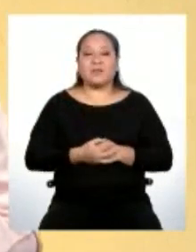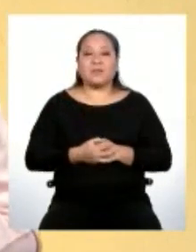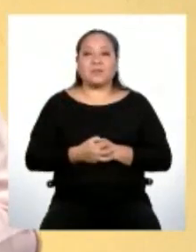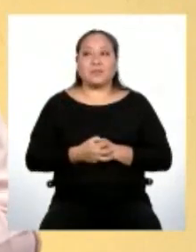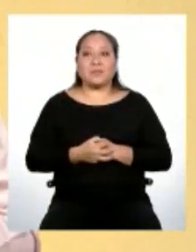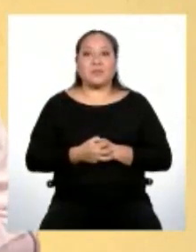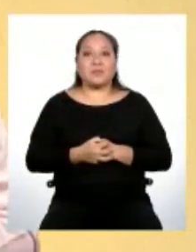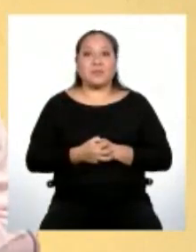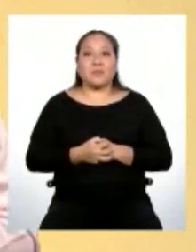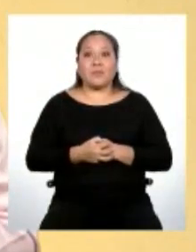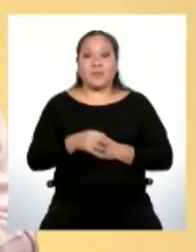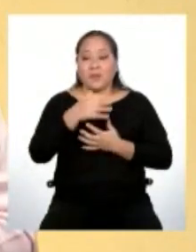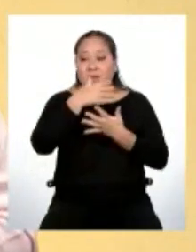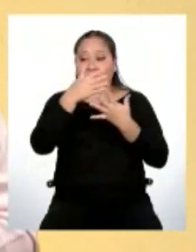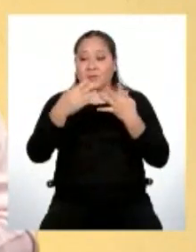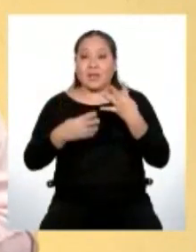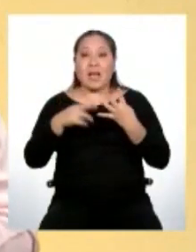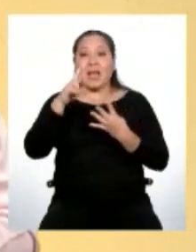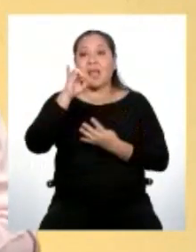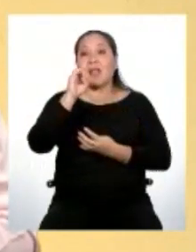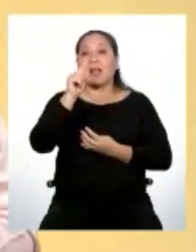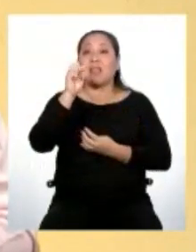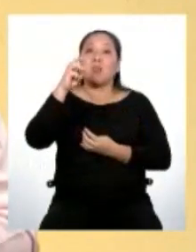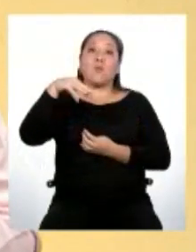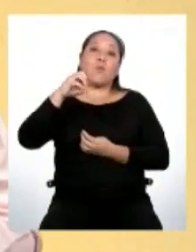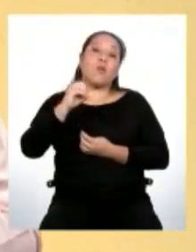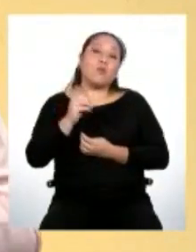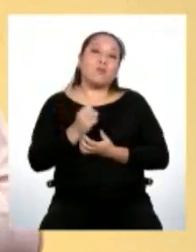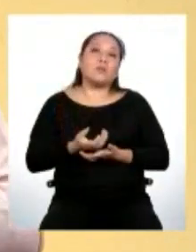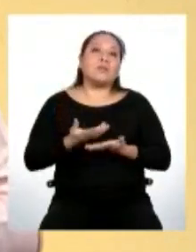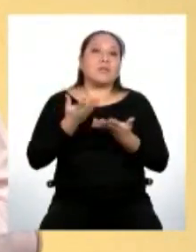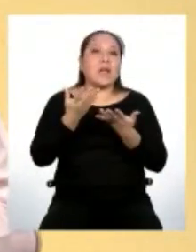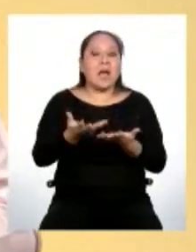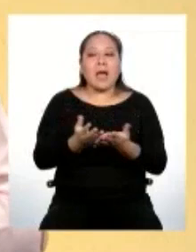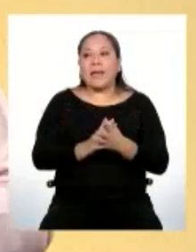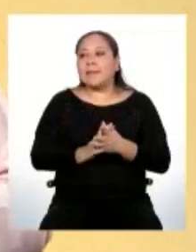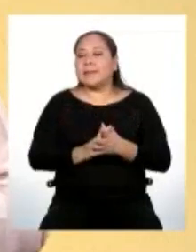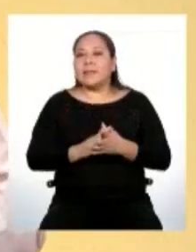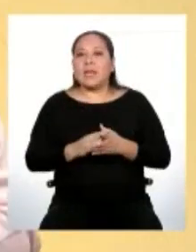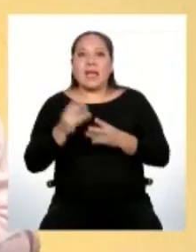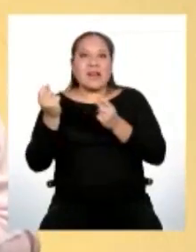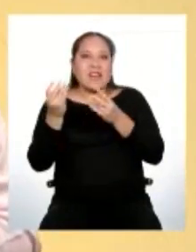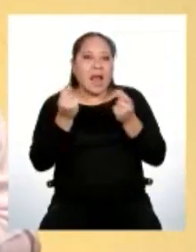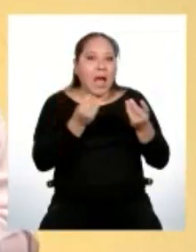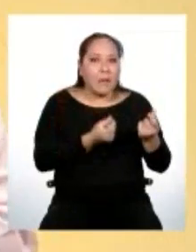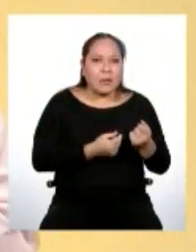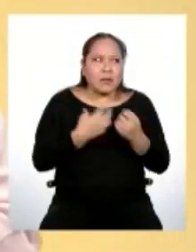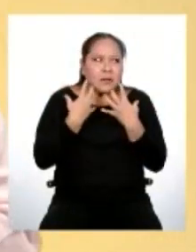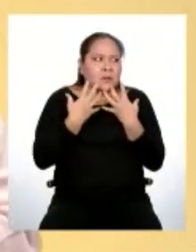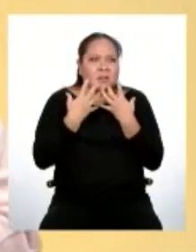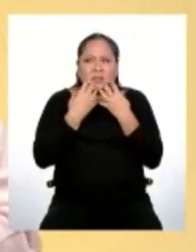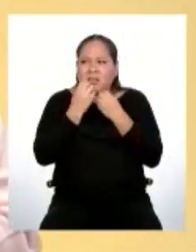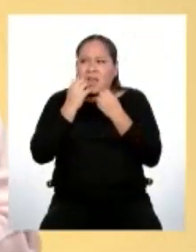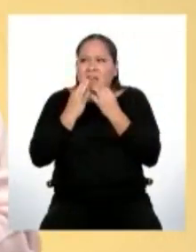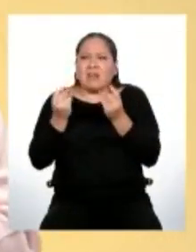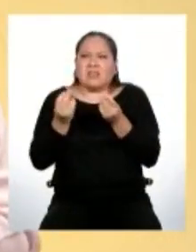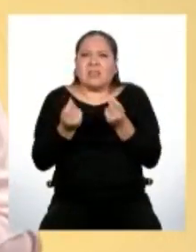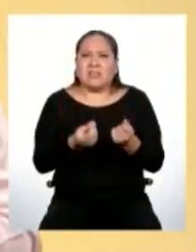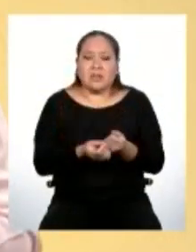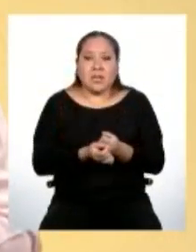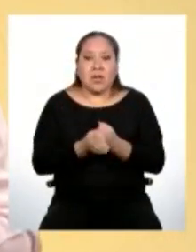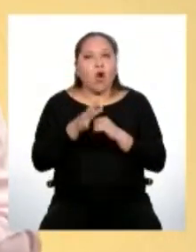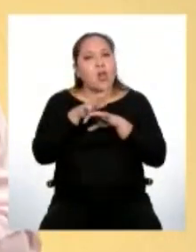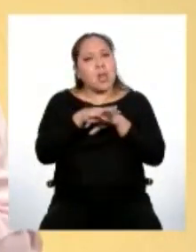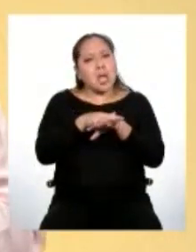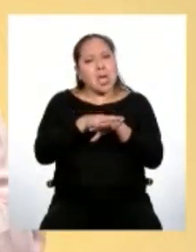Y el ritmo que revela estados de ánimo. Por ejemplo, cuando un ritmo es acelerado, muestra nerviosismo, mientras que un ritmo lento